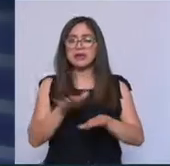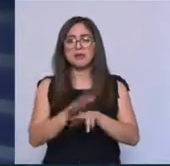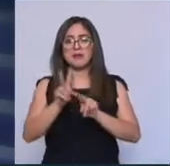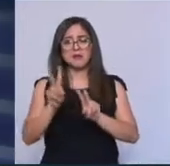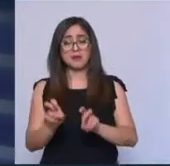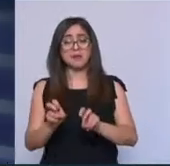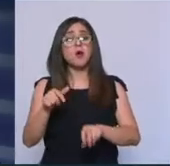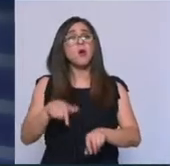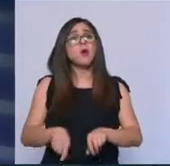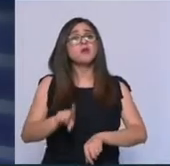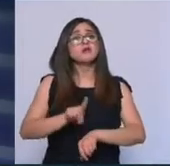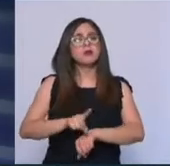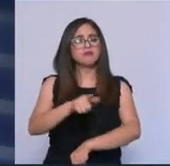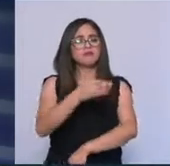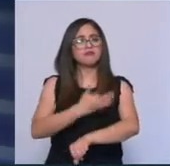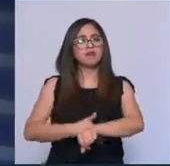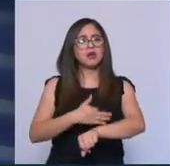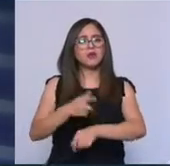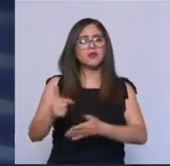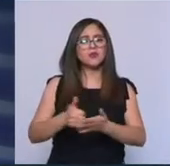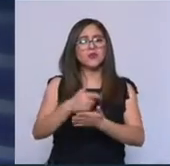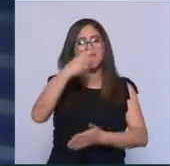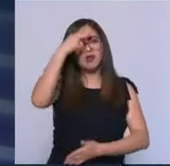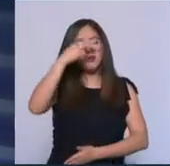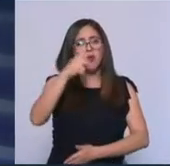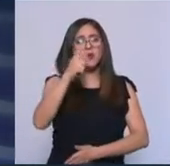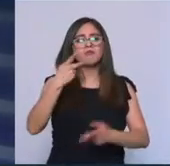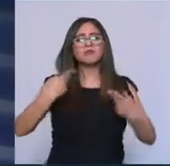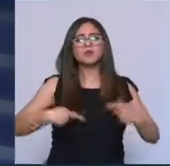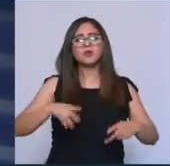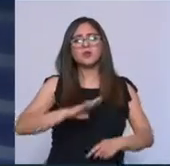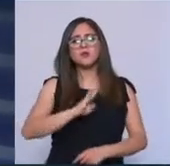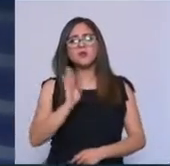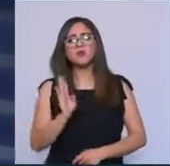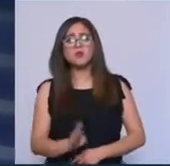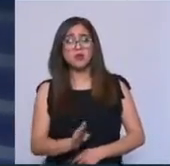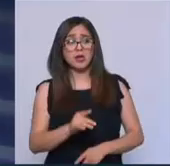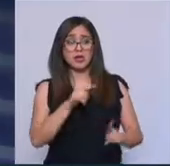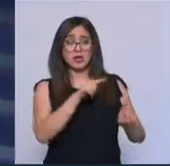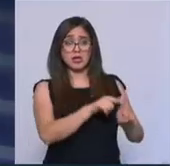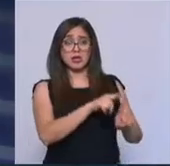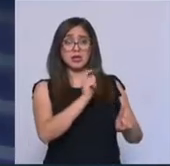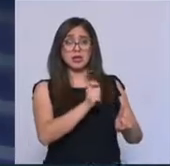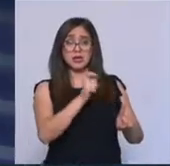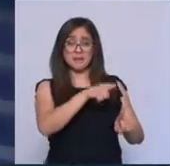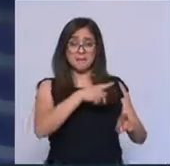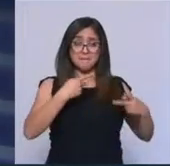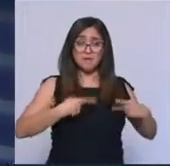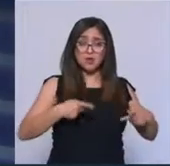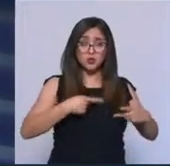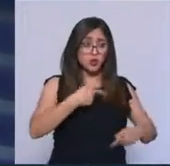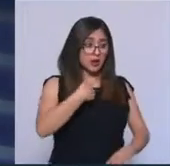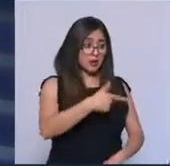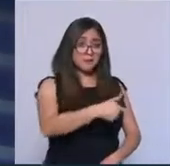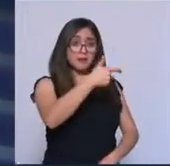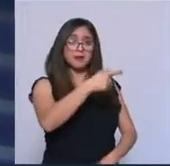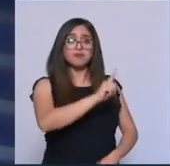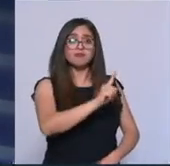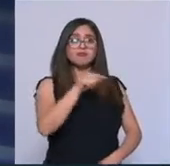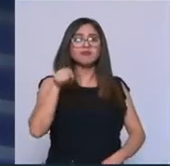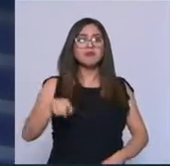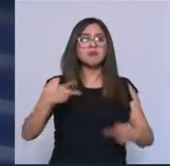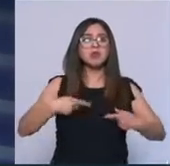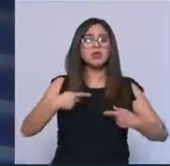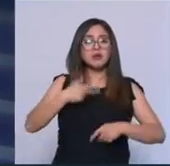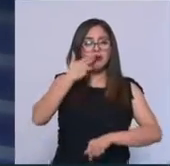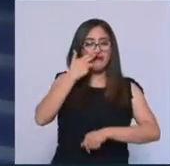Un delito más en la Ciudad de México cobró una vida. En esta ocasión no fue de la víctima a la que intentaban asaltar, sino de uno de los presuntos